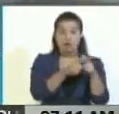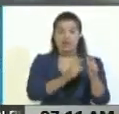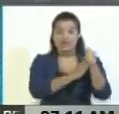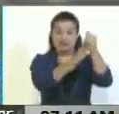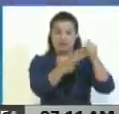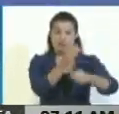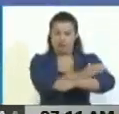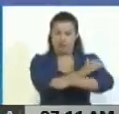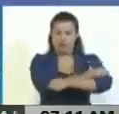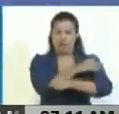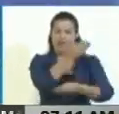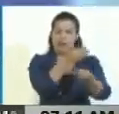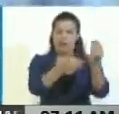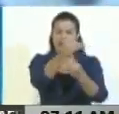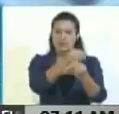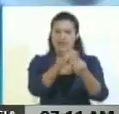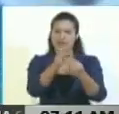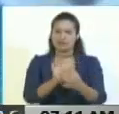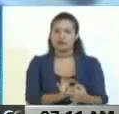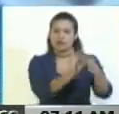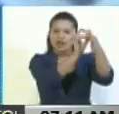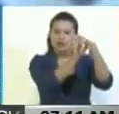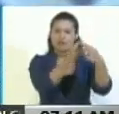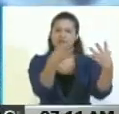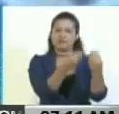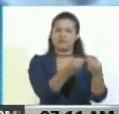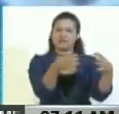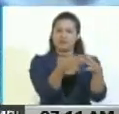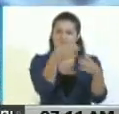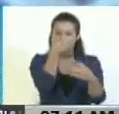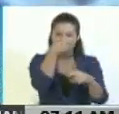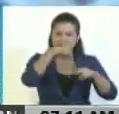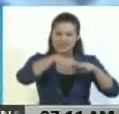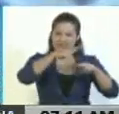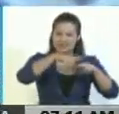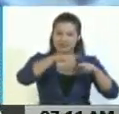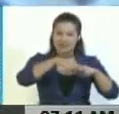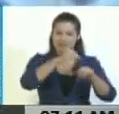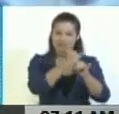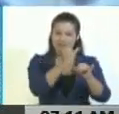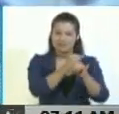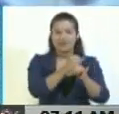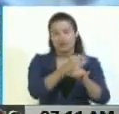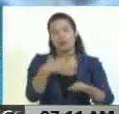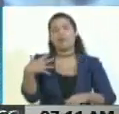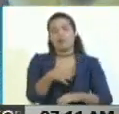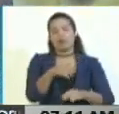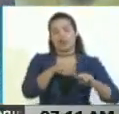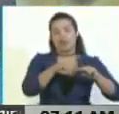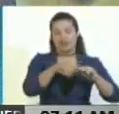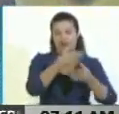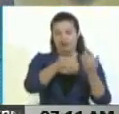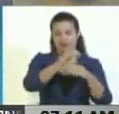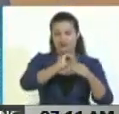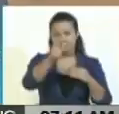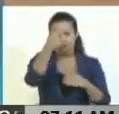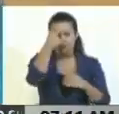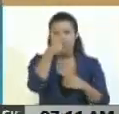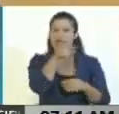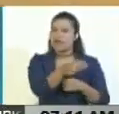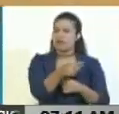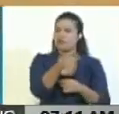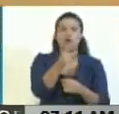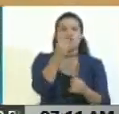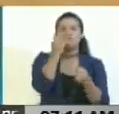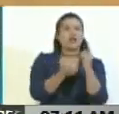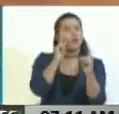muy vinculado a ese engendro llamado Dollar Today, mejor conocido como Mood Today, el interés último de estos sectores